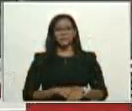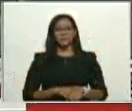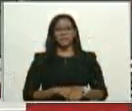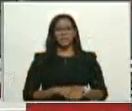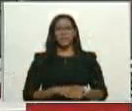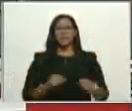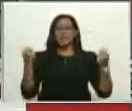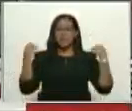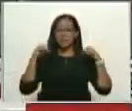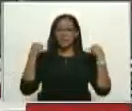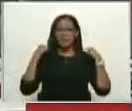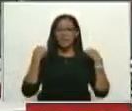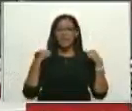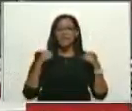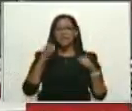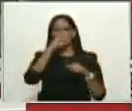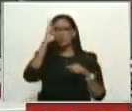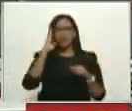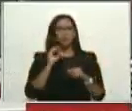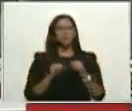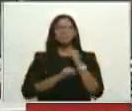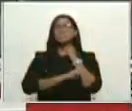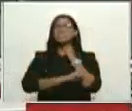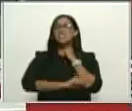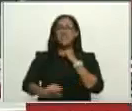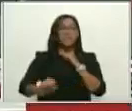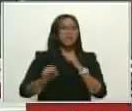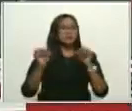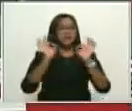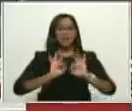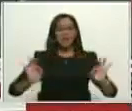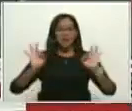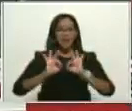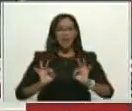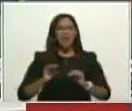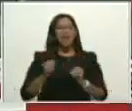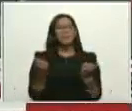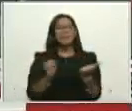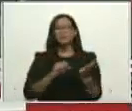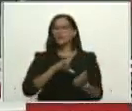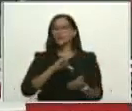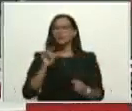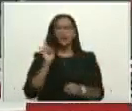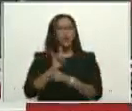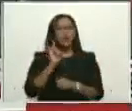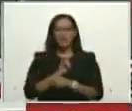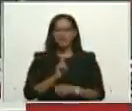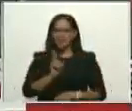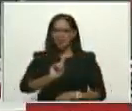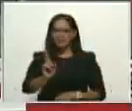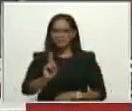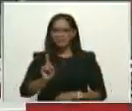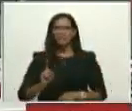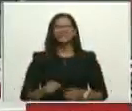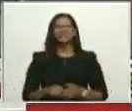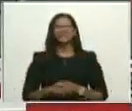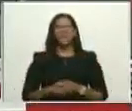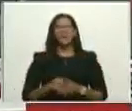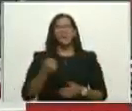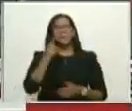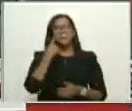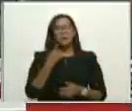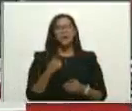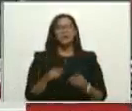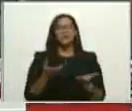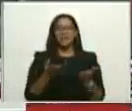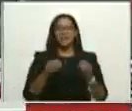de Diosdado? Sin truco ni maña, presidente. Sin truco ni maña. El mazo no engaña, pues. Vamos a ver este